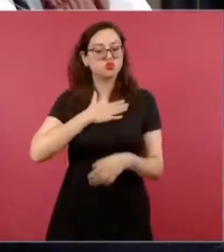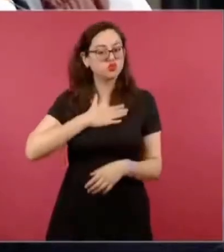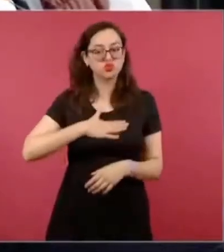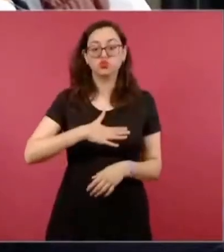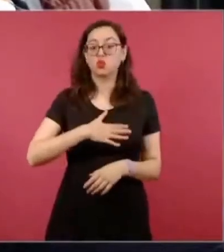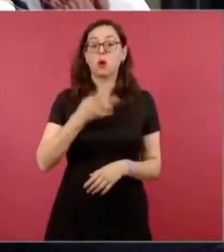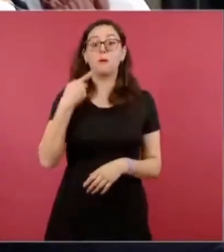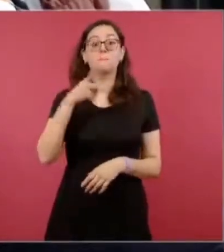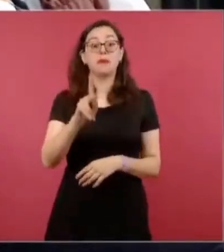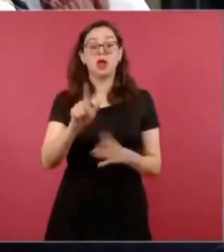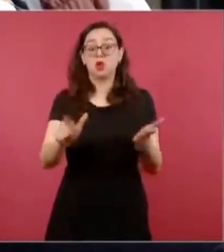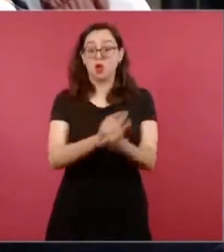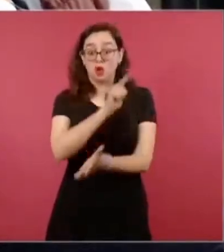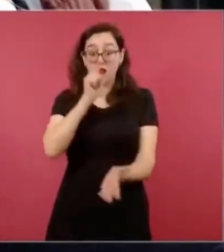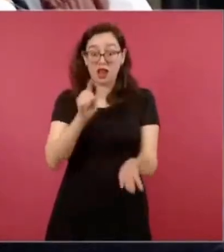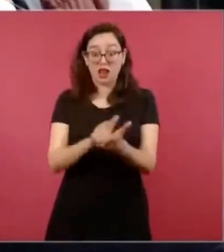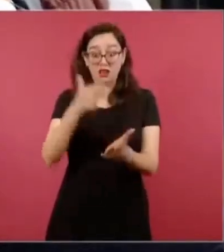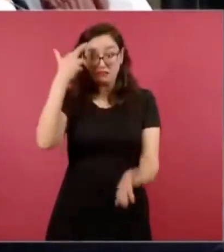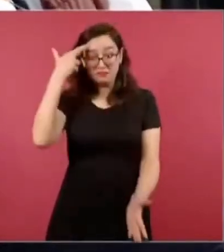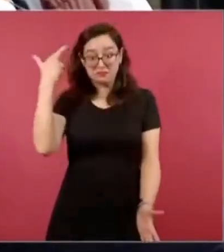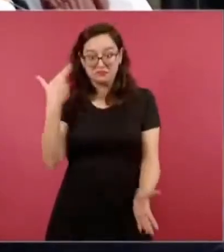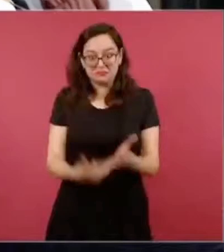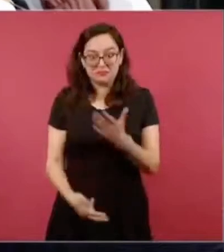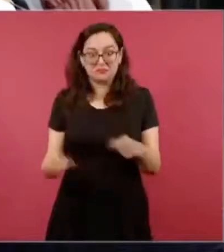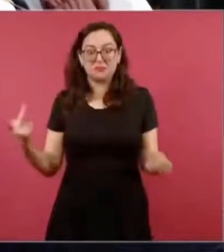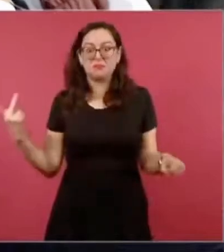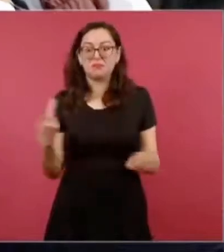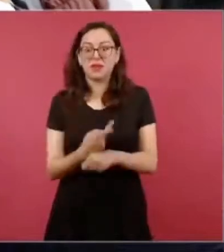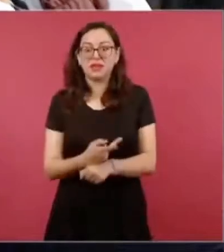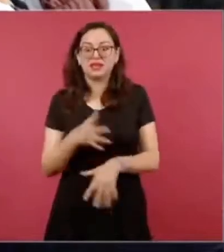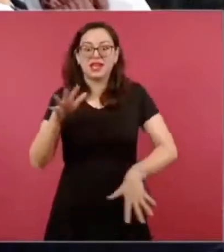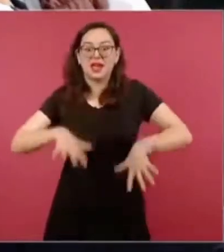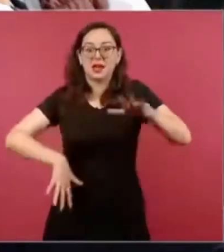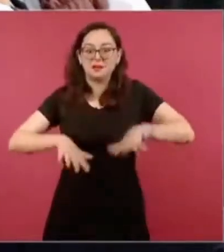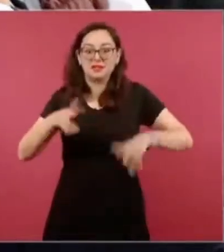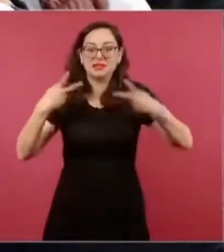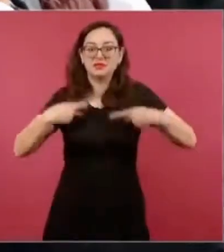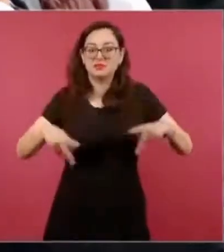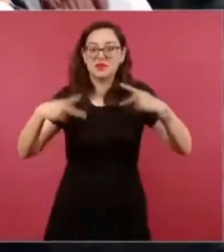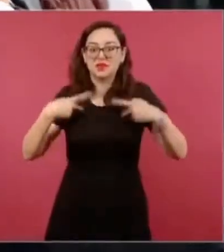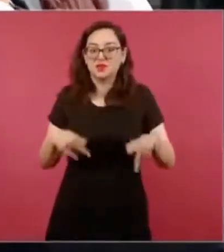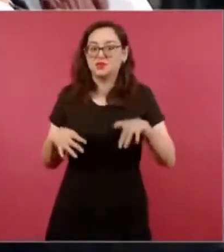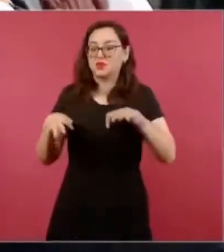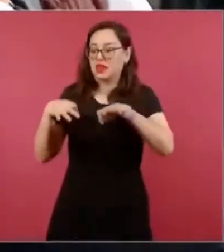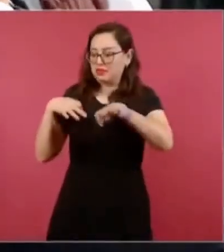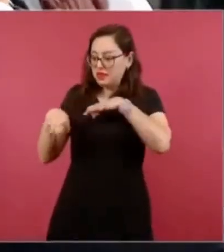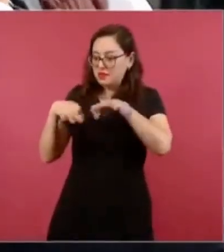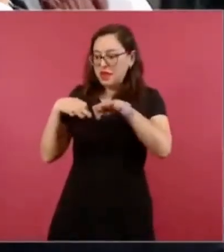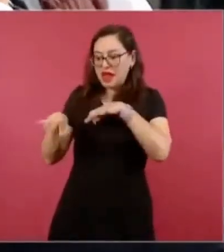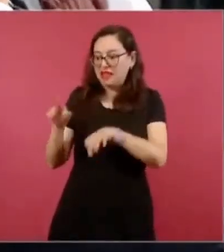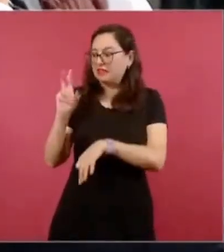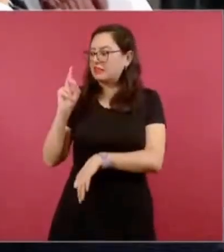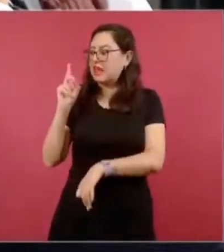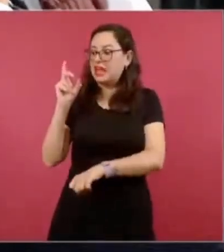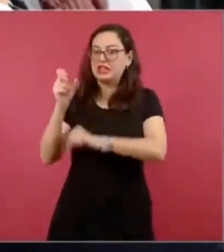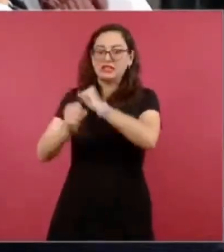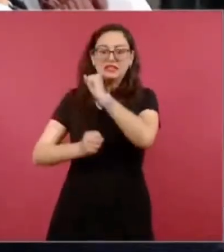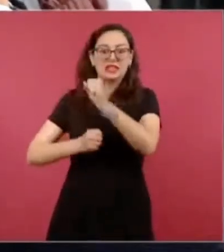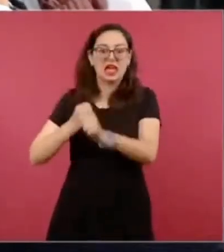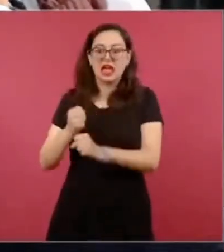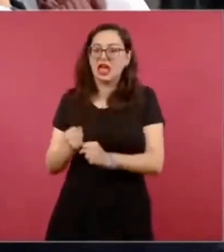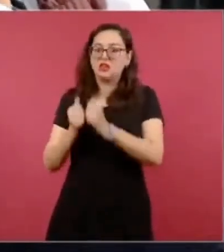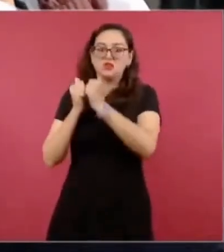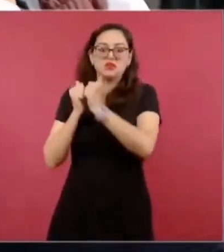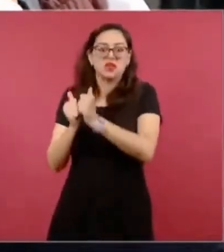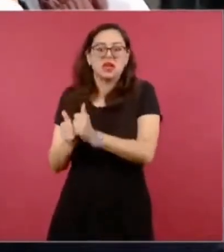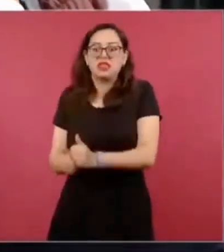Trabajadores que por amor a una camiseta, por este malentendido amor a la camiseta que a muchos